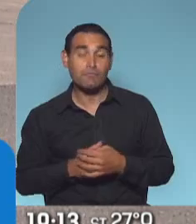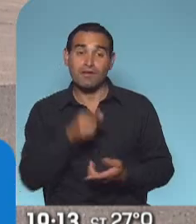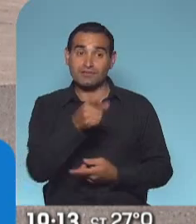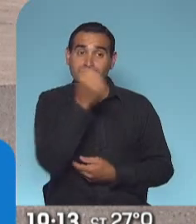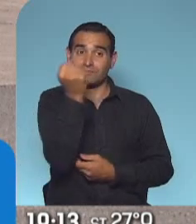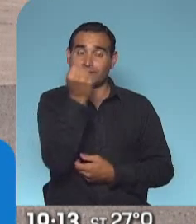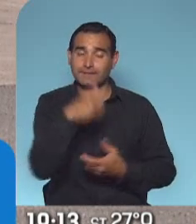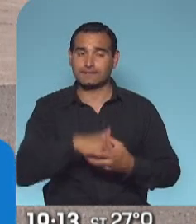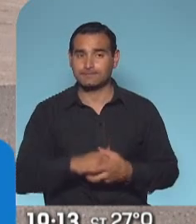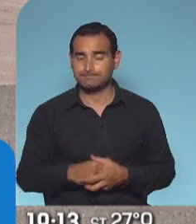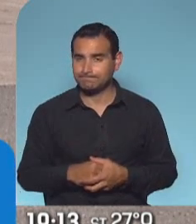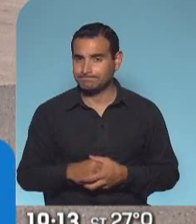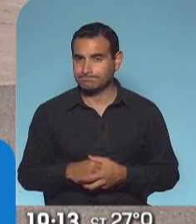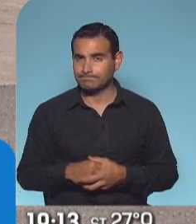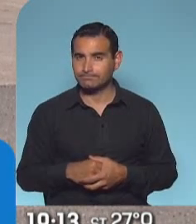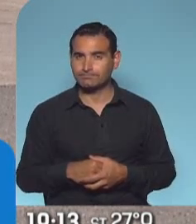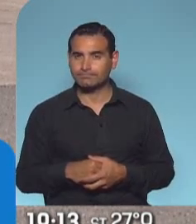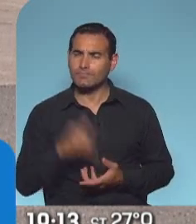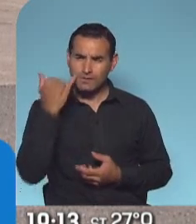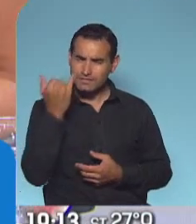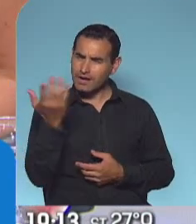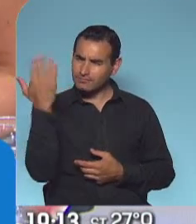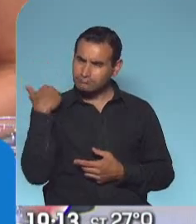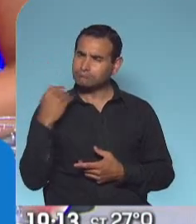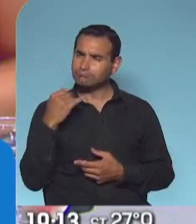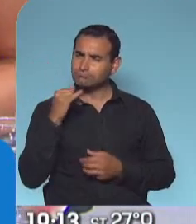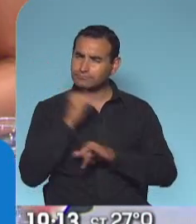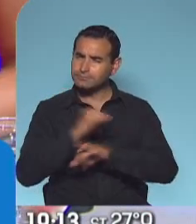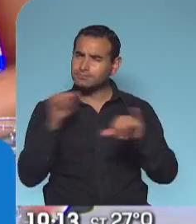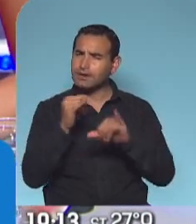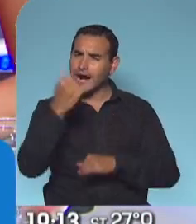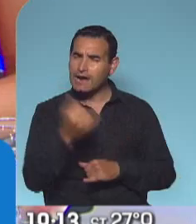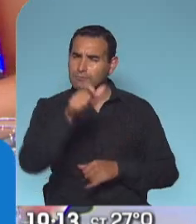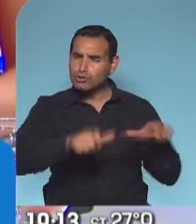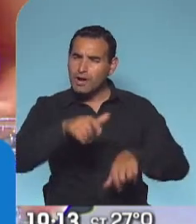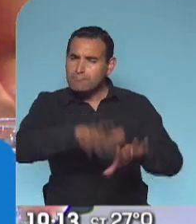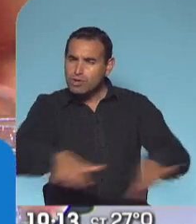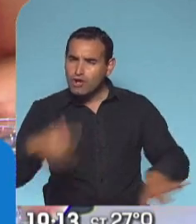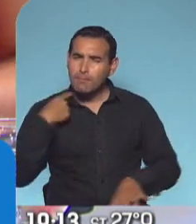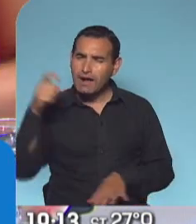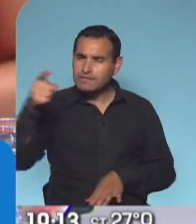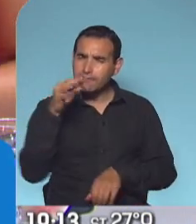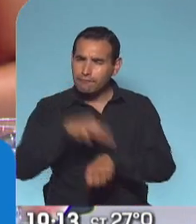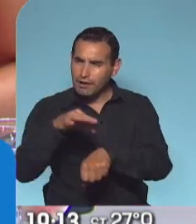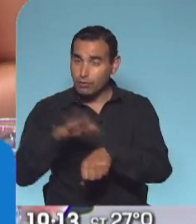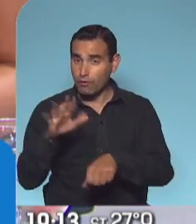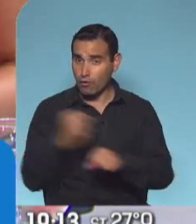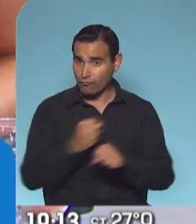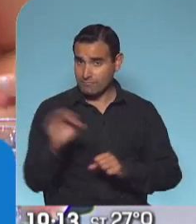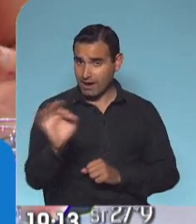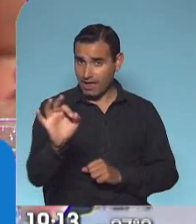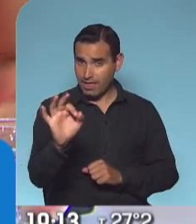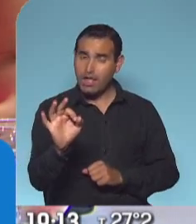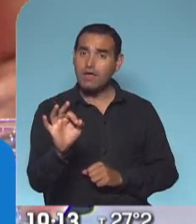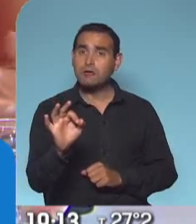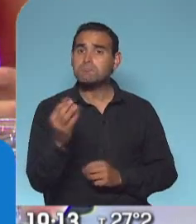tener en cuenta. Si bien se venía escuchando en los últimos días que había casos sospechosos de menores en España, todavía no han sido confirmados, pero